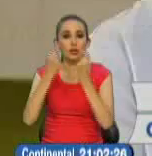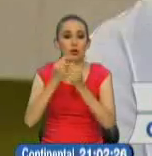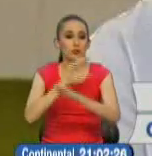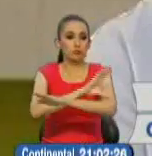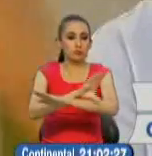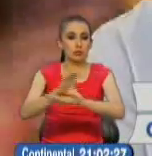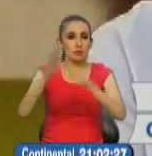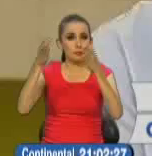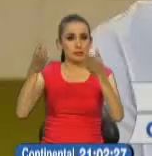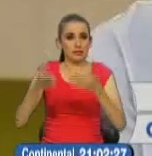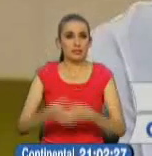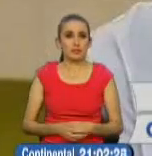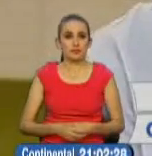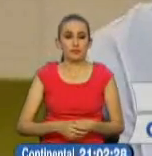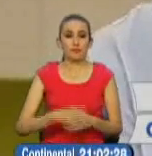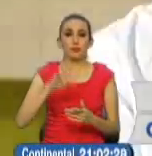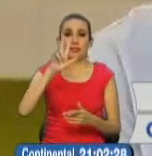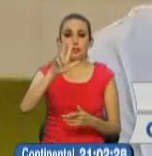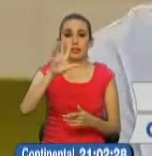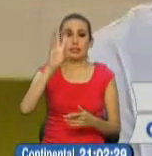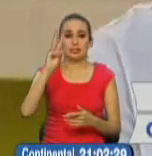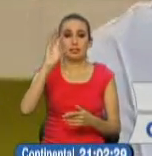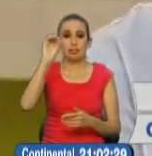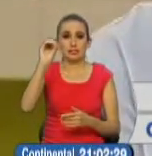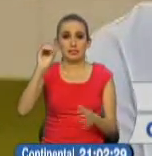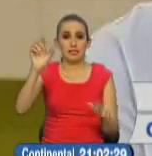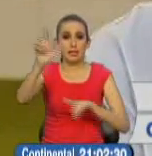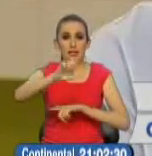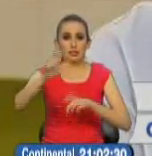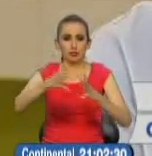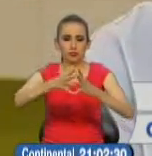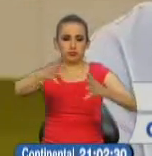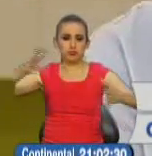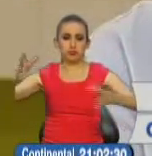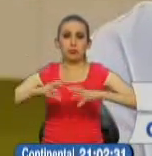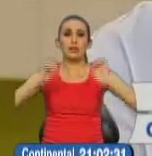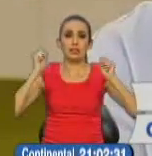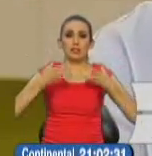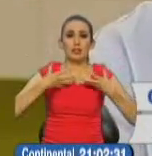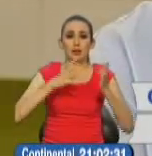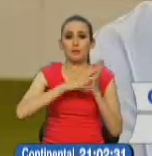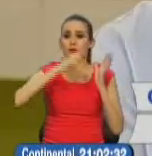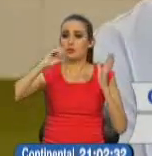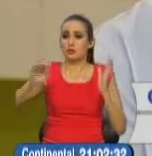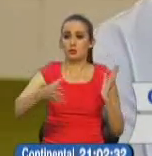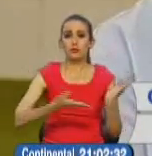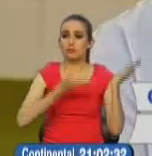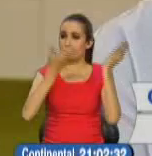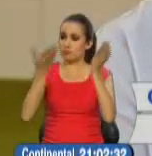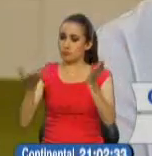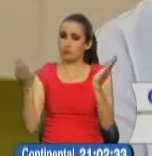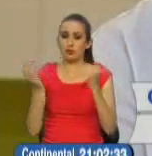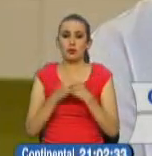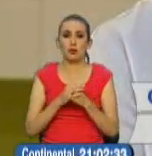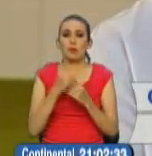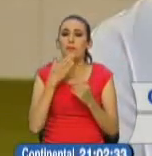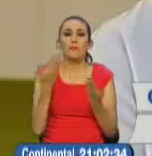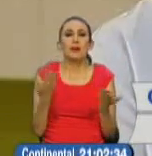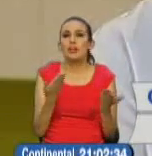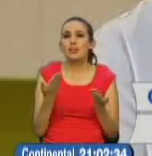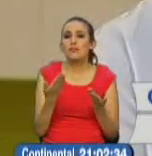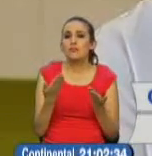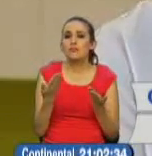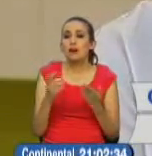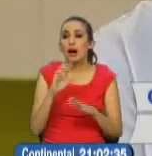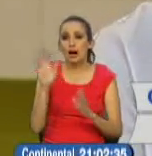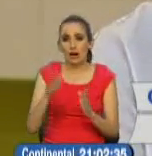los ríos. Tenemos 360 hectáreas que estamos dispuestos a donar. Lo hemos hablado para hacer lo